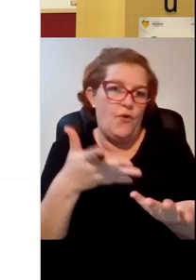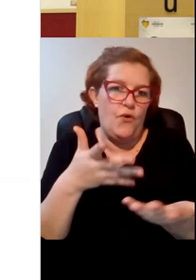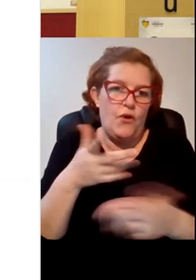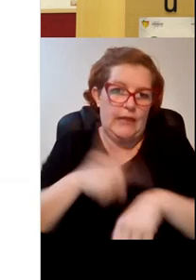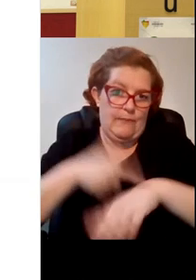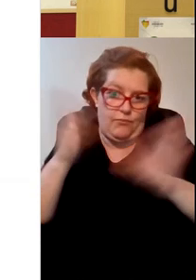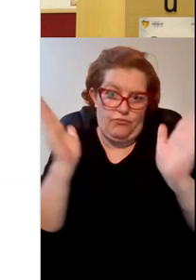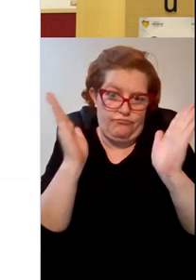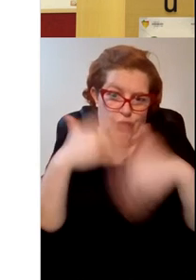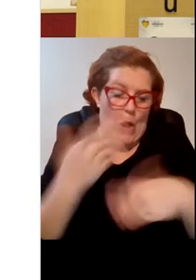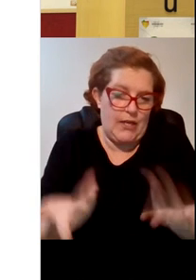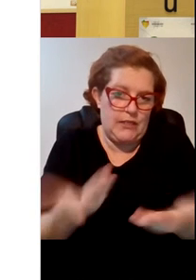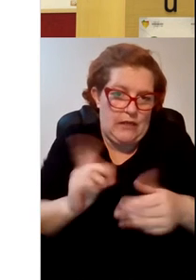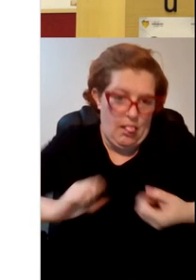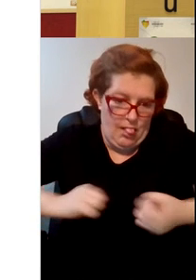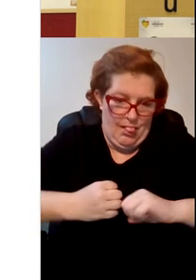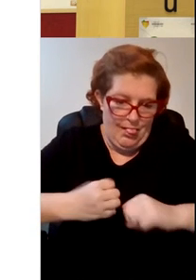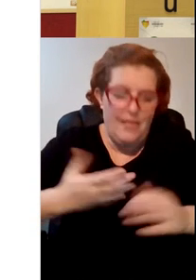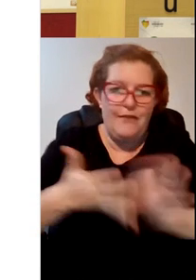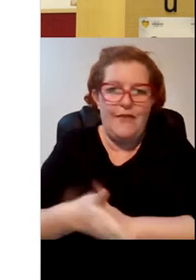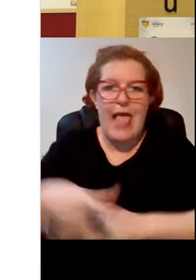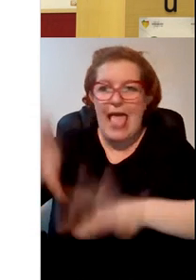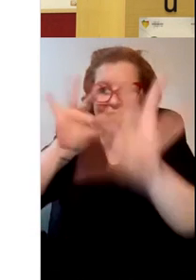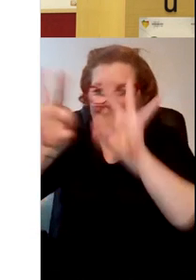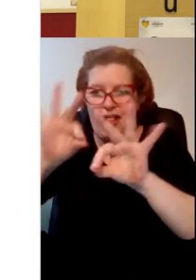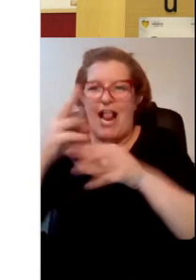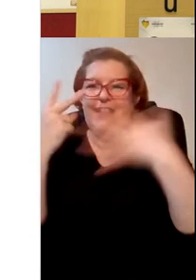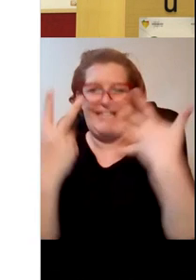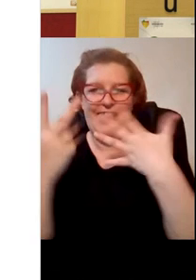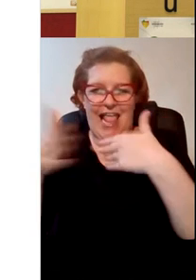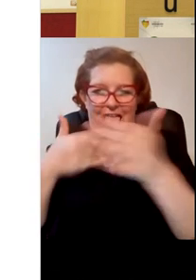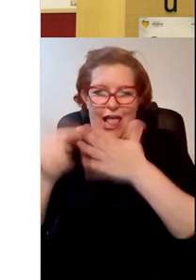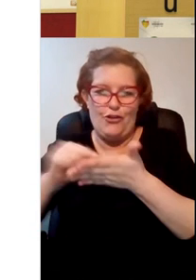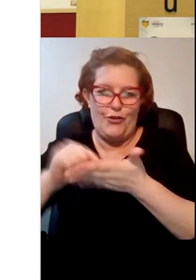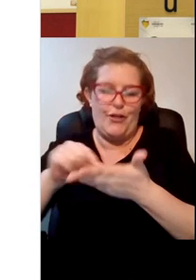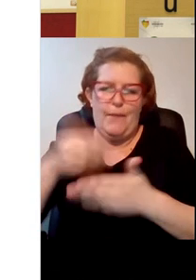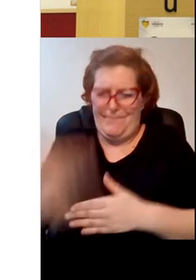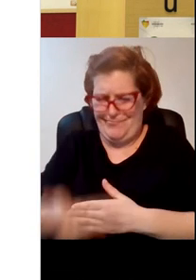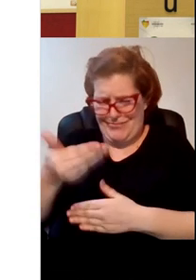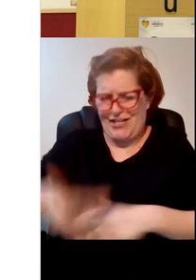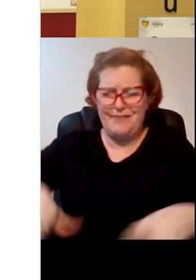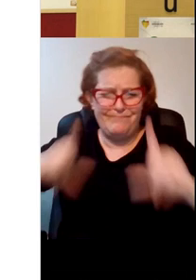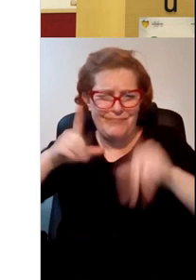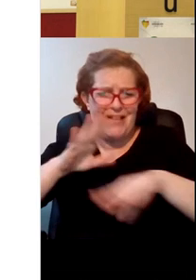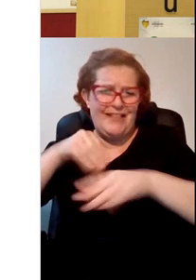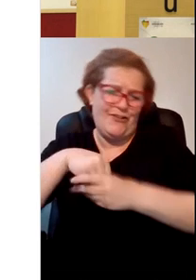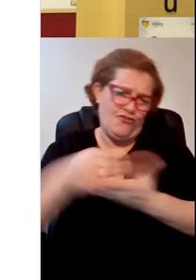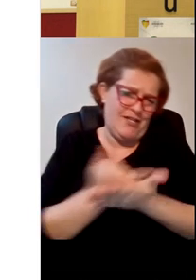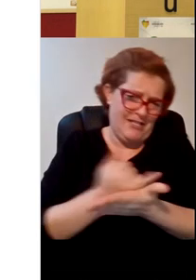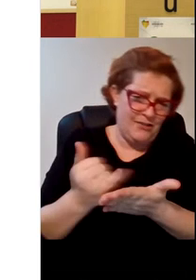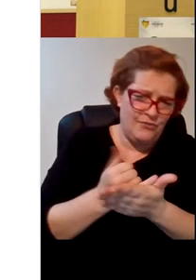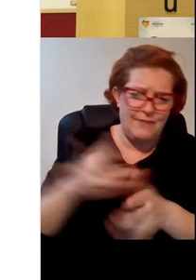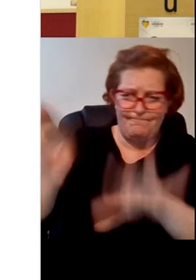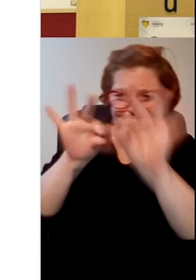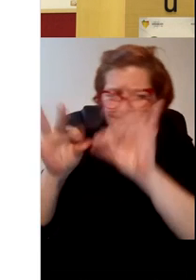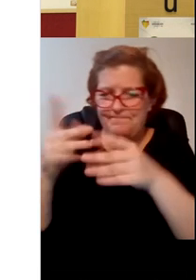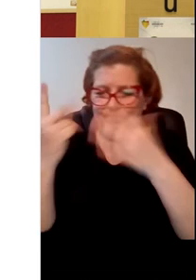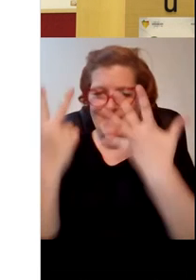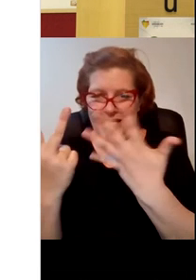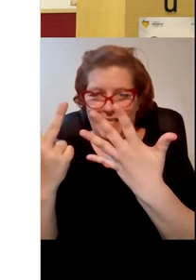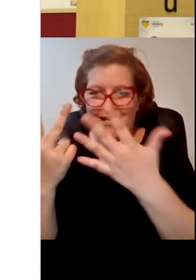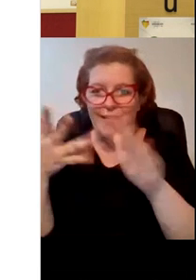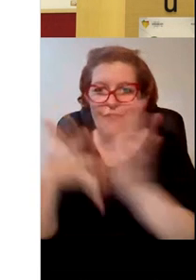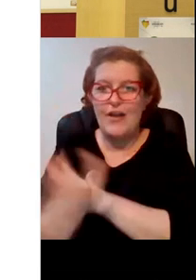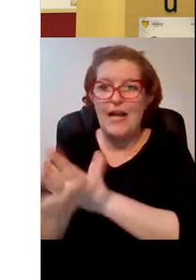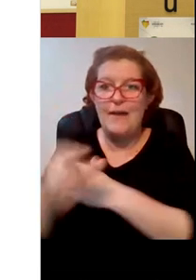la falta de tiempo entonces se seleccionaron siete autores fundamentales para nuestra asignatura y se le dedicó un